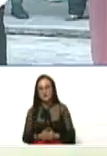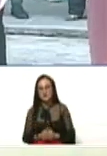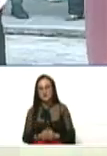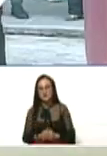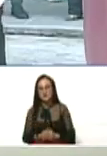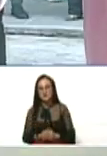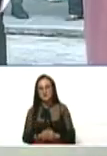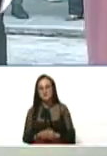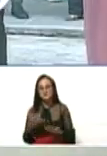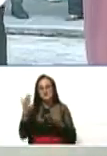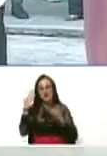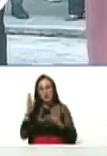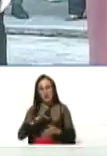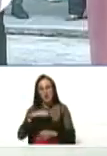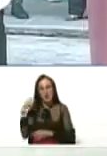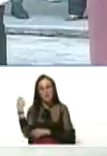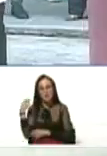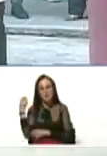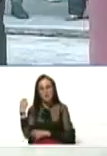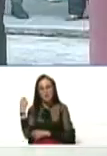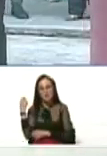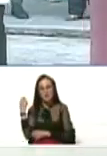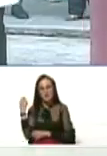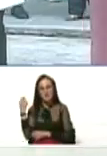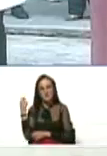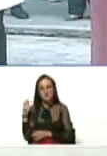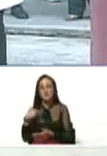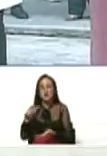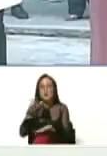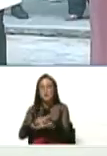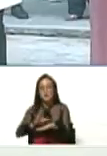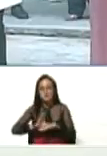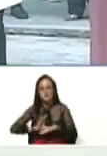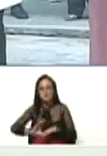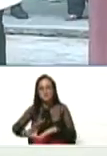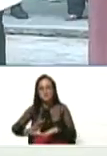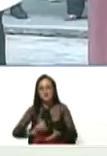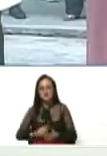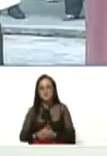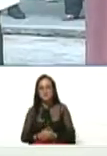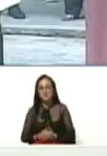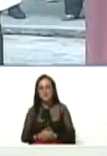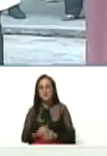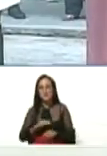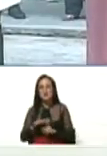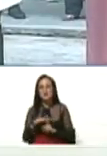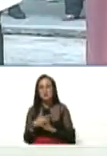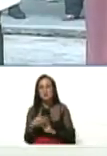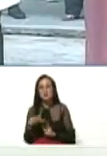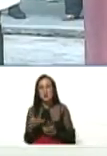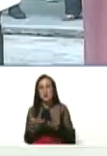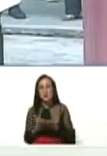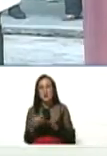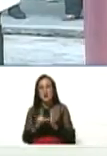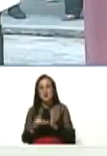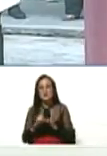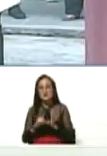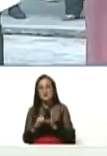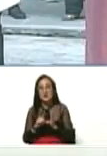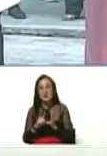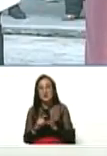Mis saludos por allá en Apure. Bueno, te aprobé unos recursos extras porque la situación de las escuelas y liceos de Apure